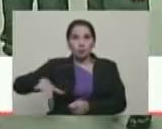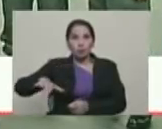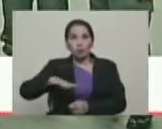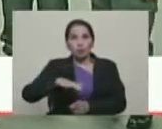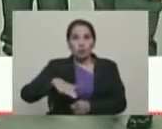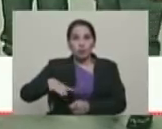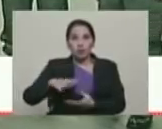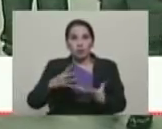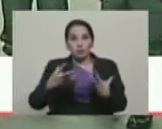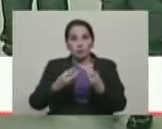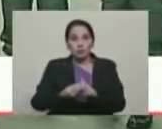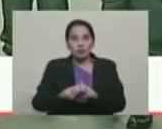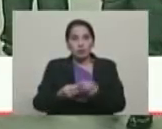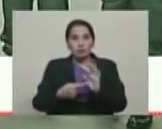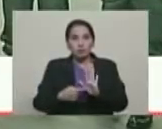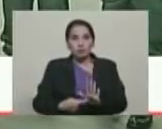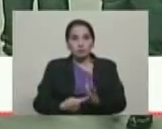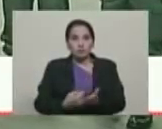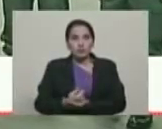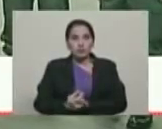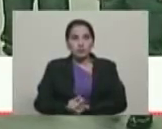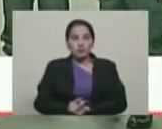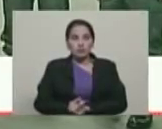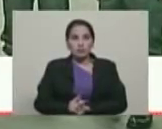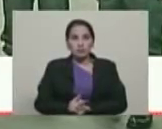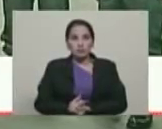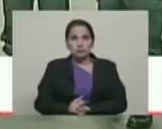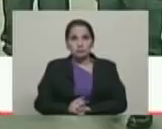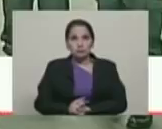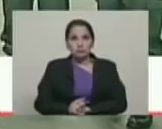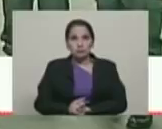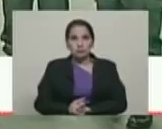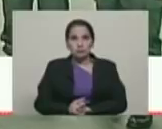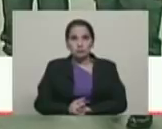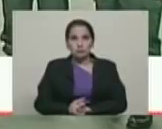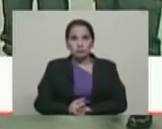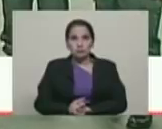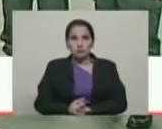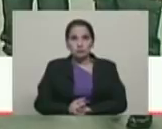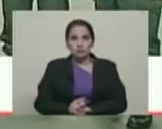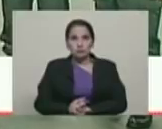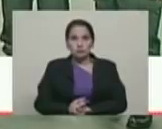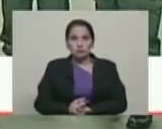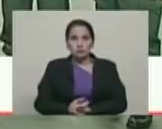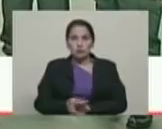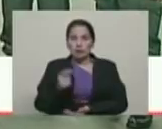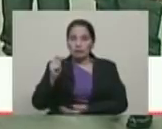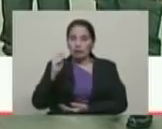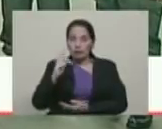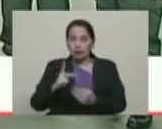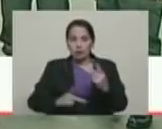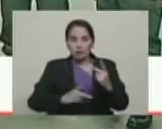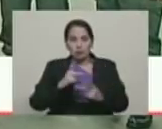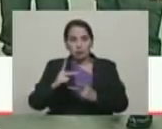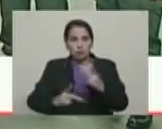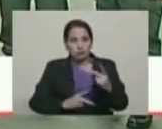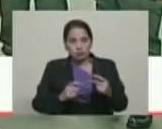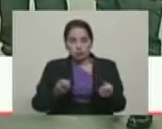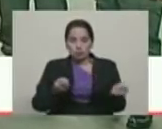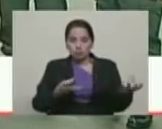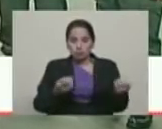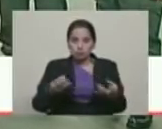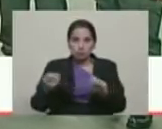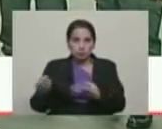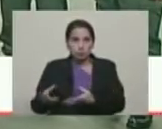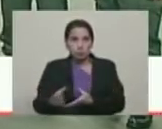importante incorporar a los 2.200.000 milicianos en las tareas de producción, en las tareas de distribución, en